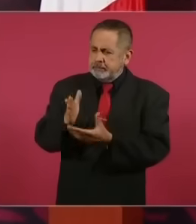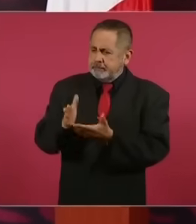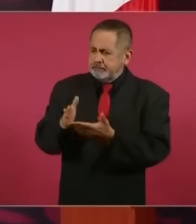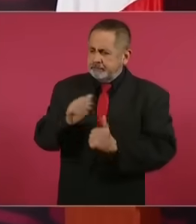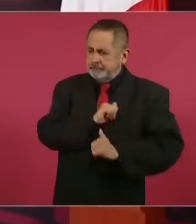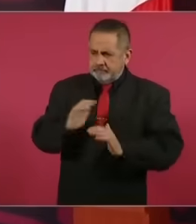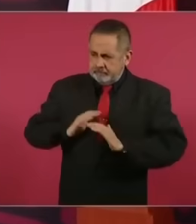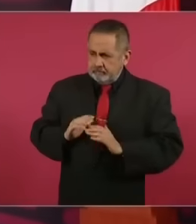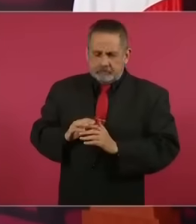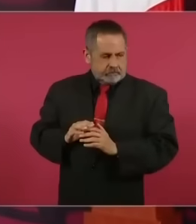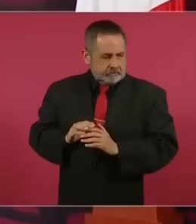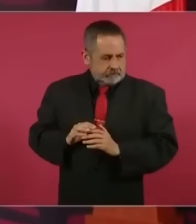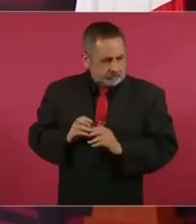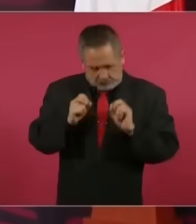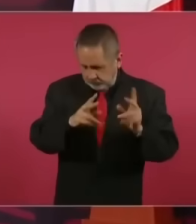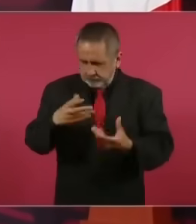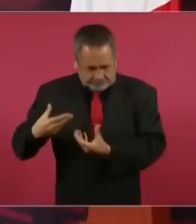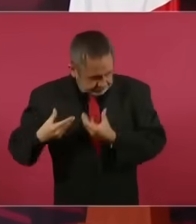los archivos,